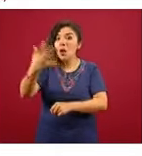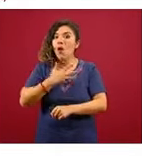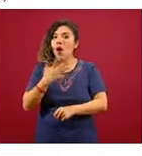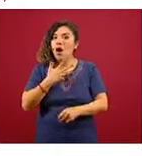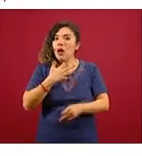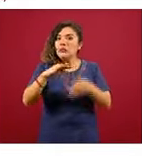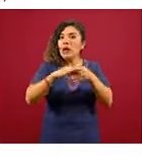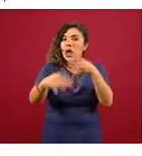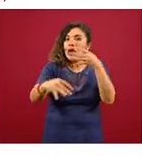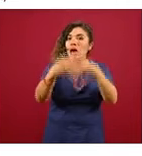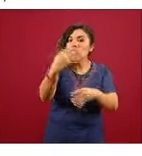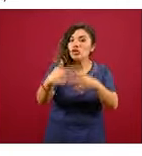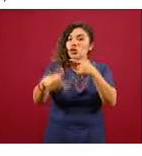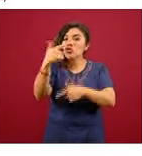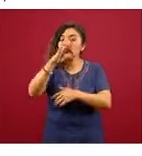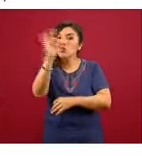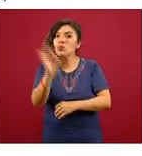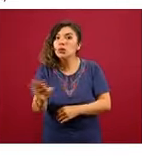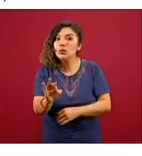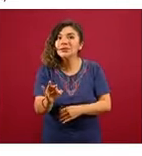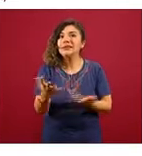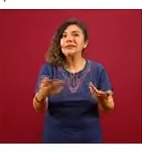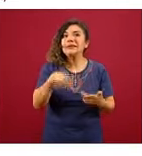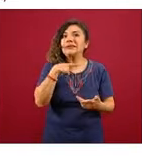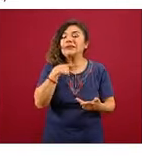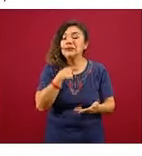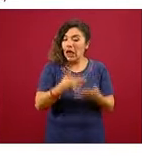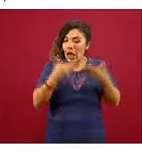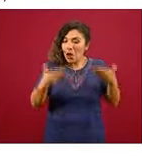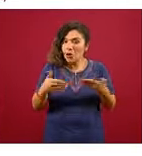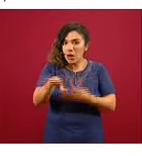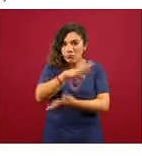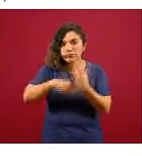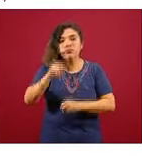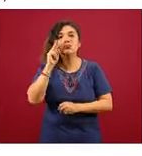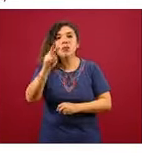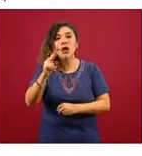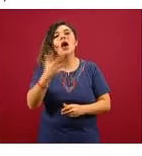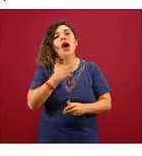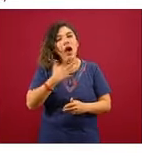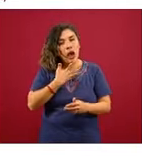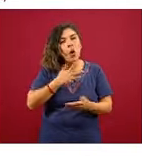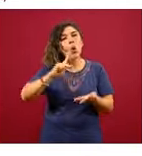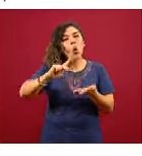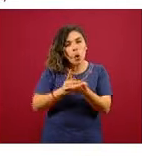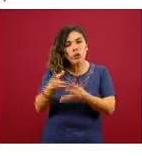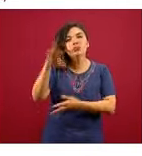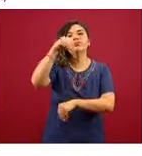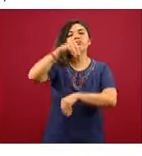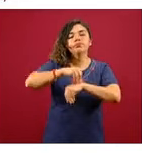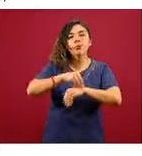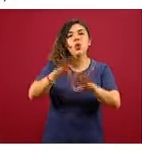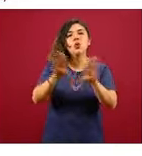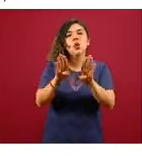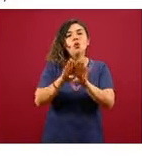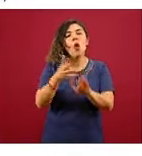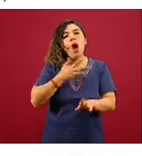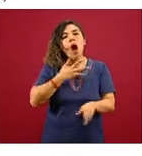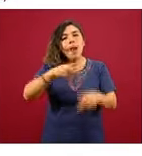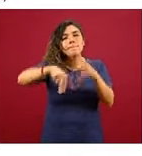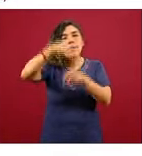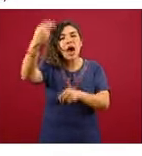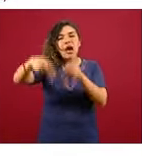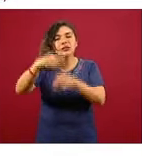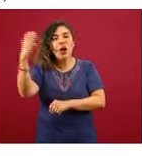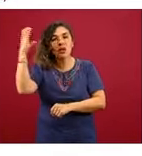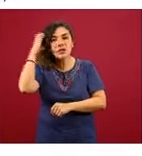disponibilidad que había llegado hasta un 14, un 12%. Ya el día de hoy vemos a Tabasco reincorporando nuevamente la disponibilidad de